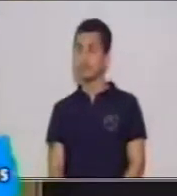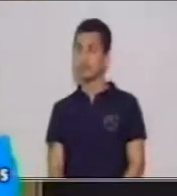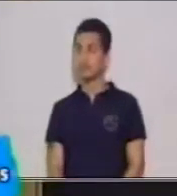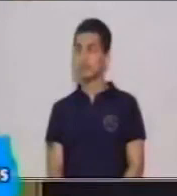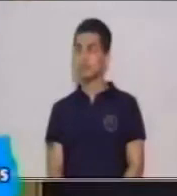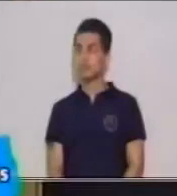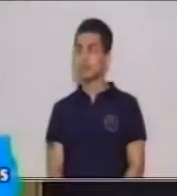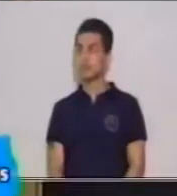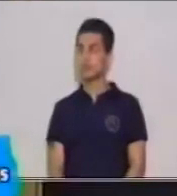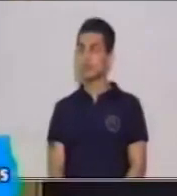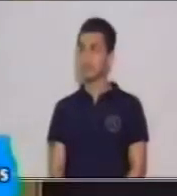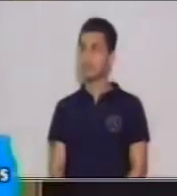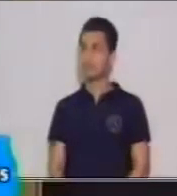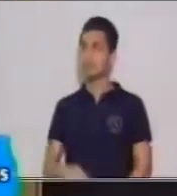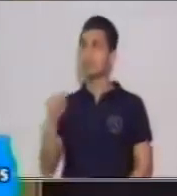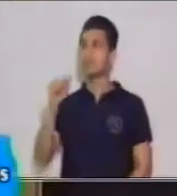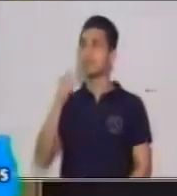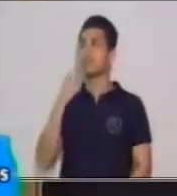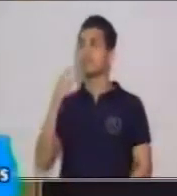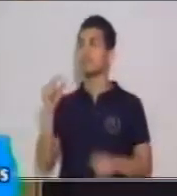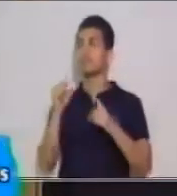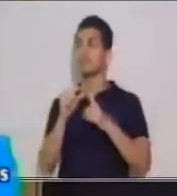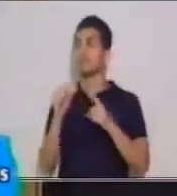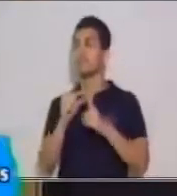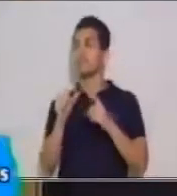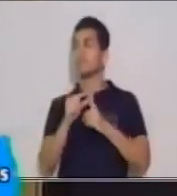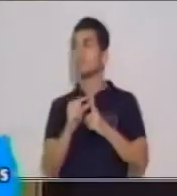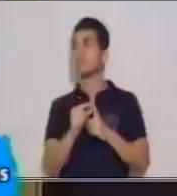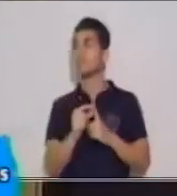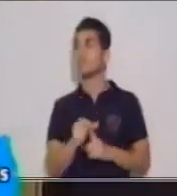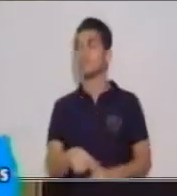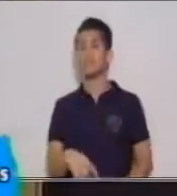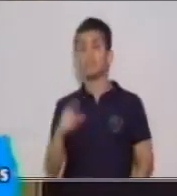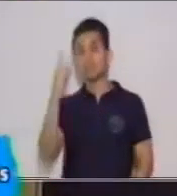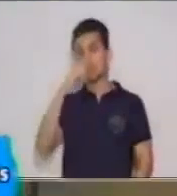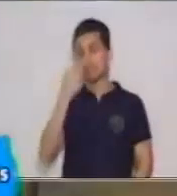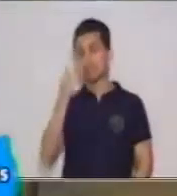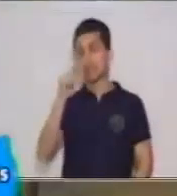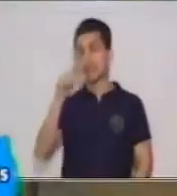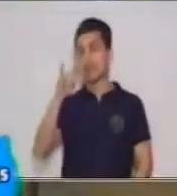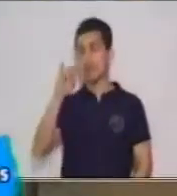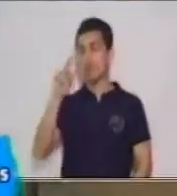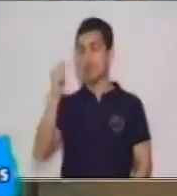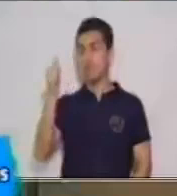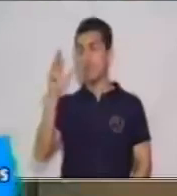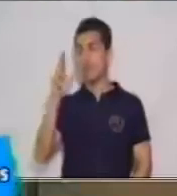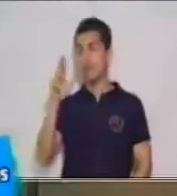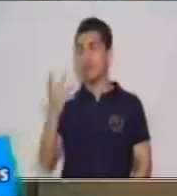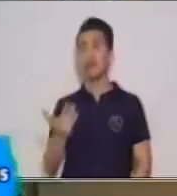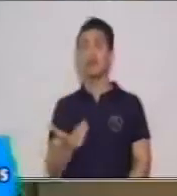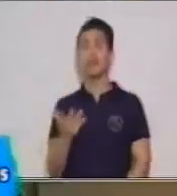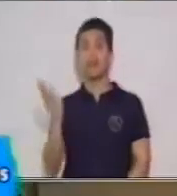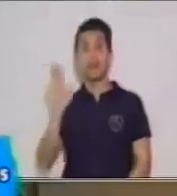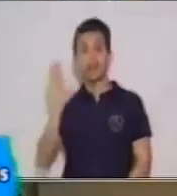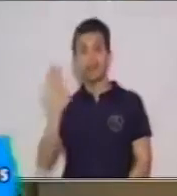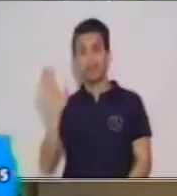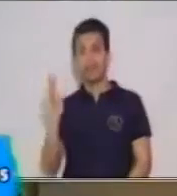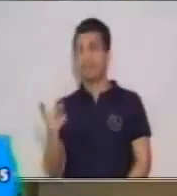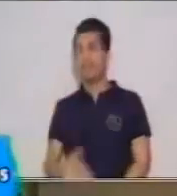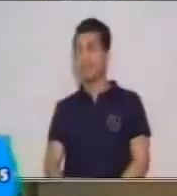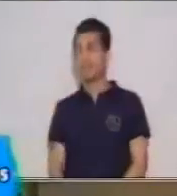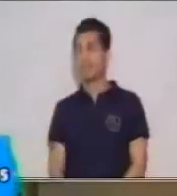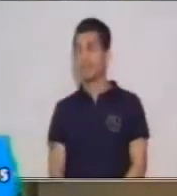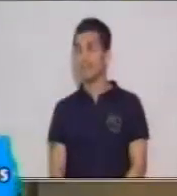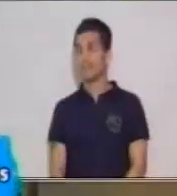Ahora, con la palabra saludar. ¿Saludar? Saludar. Quiero